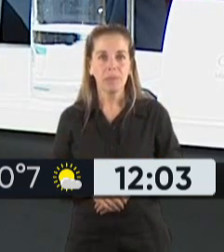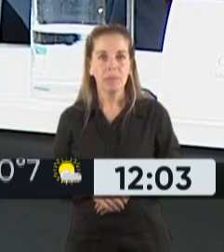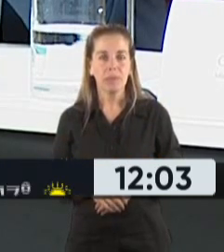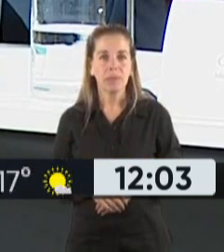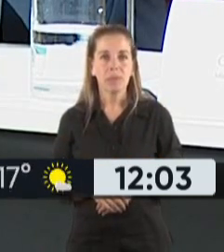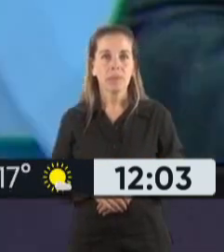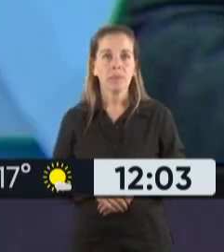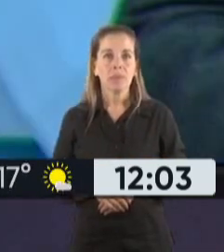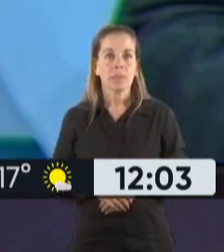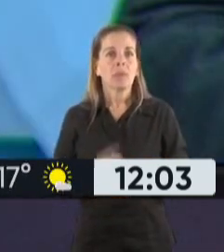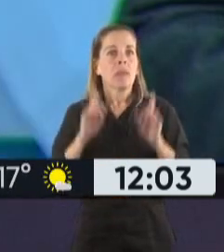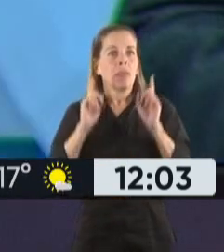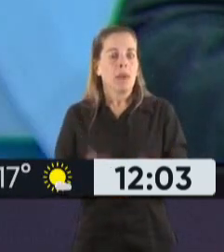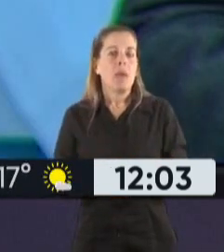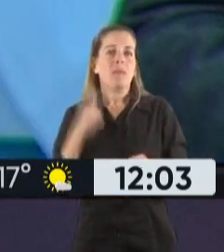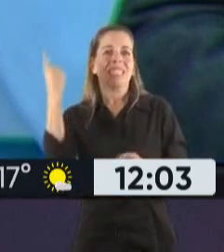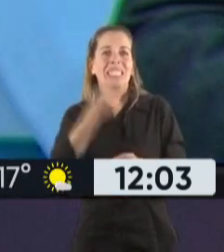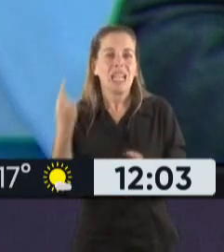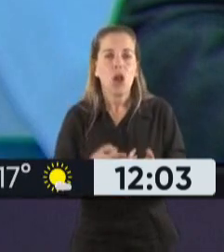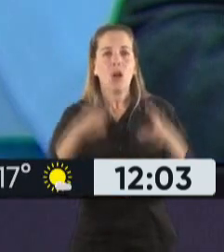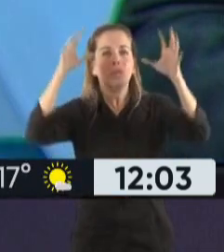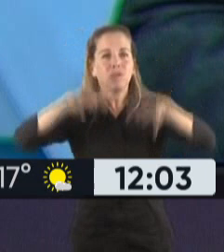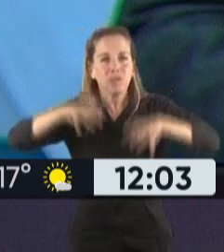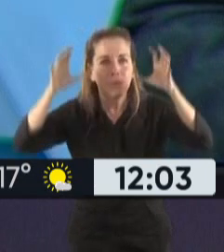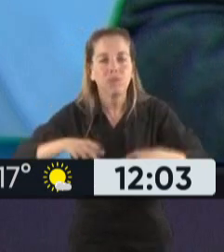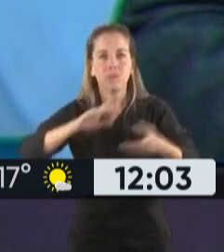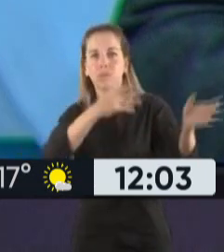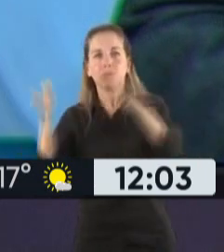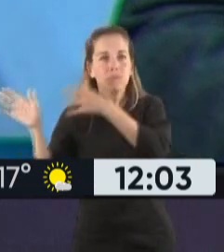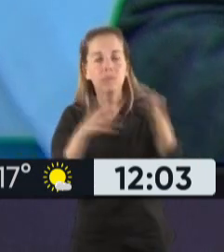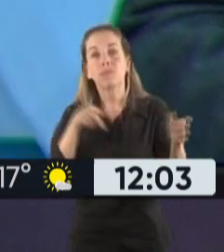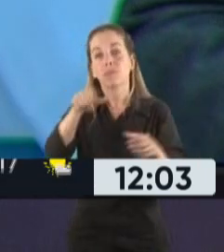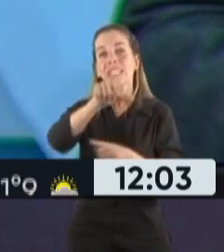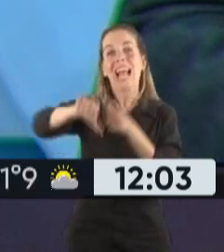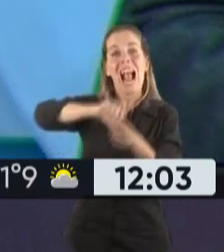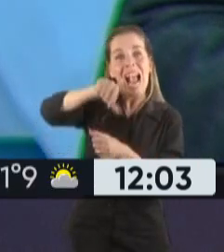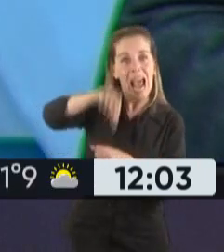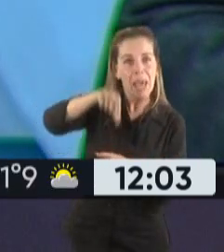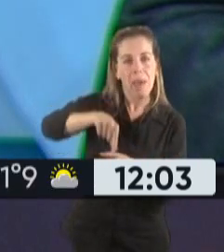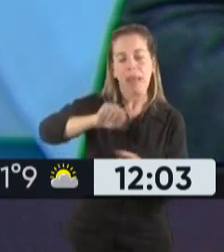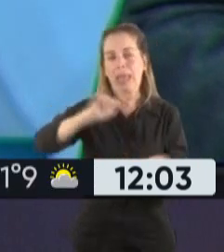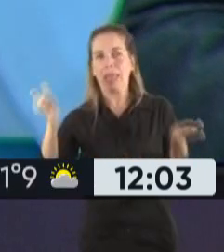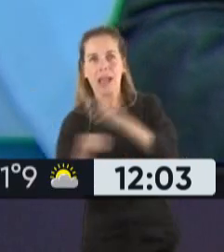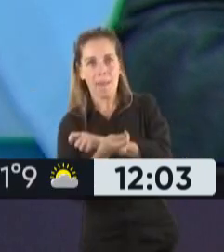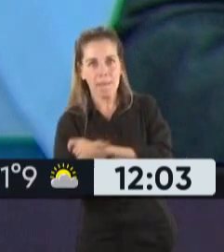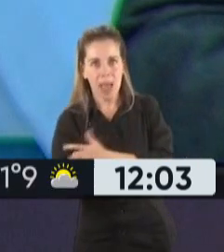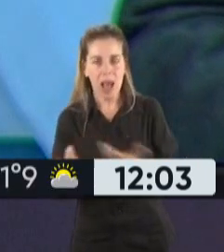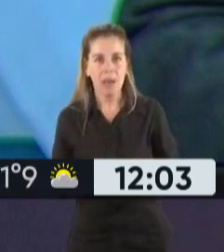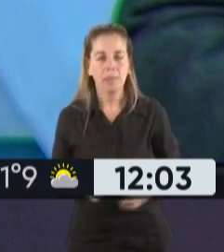Y la frecuencia de los ciclones, las tormentas, todo ha cambiado allí. Todo ha cambiado.